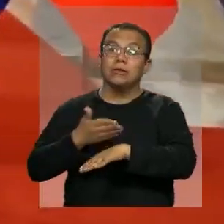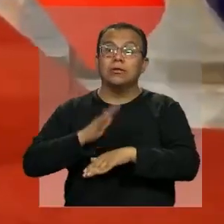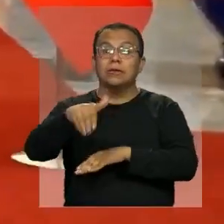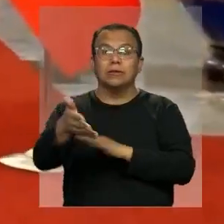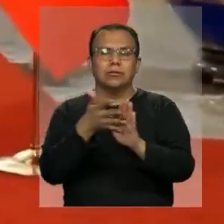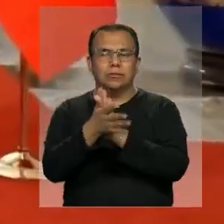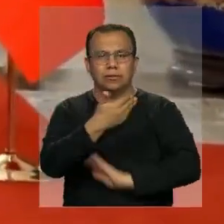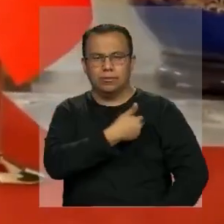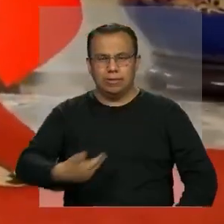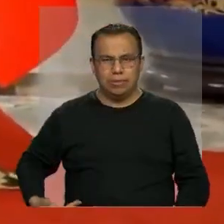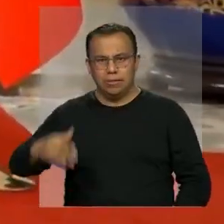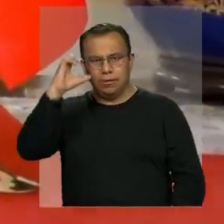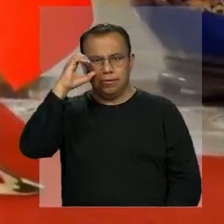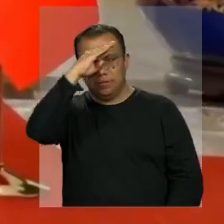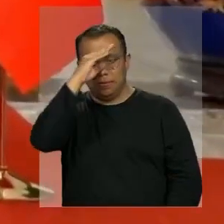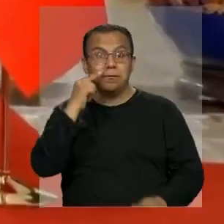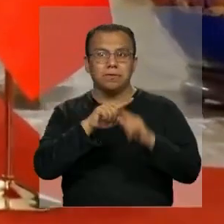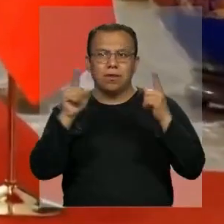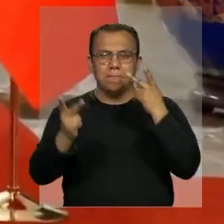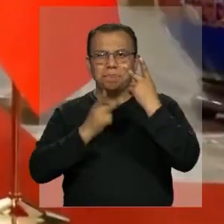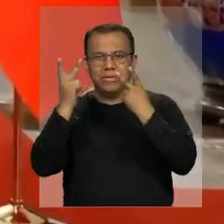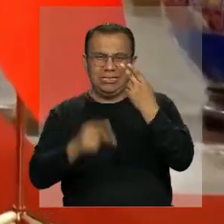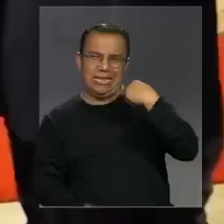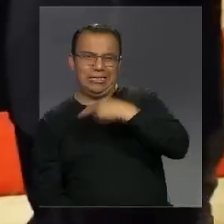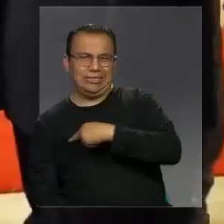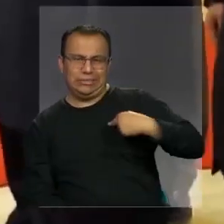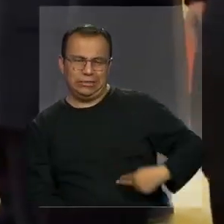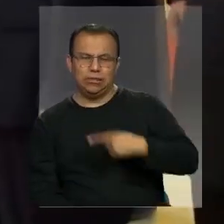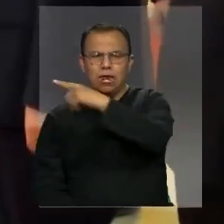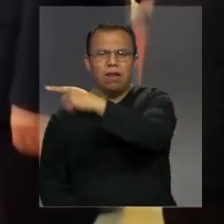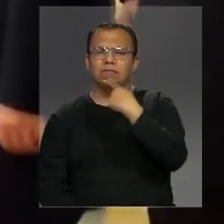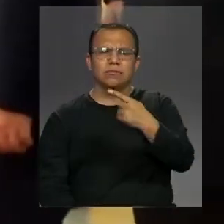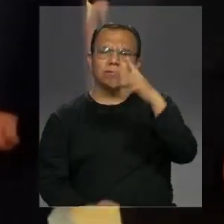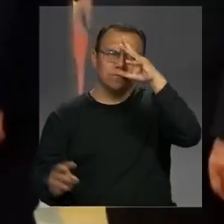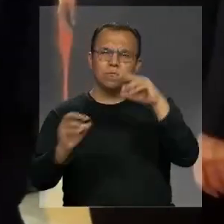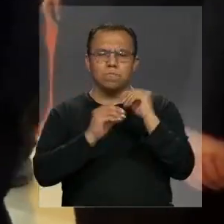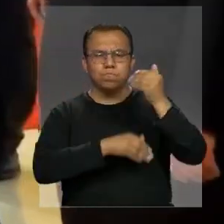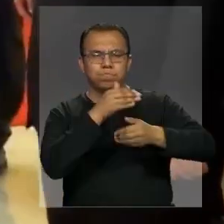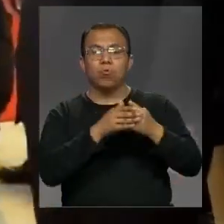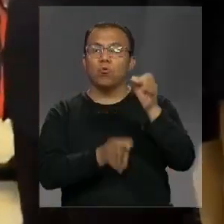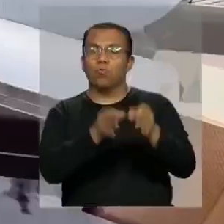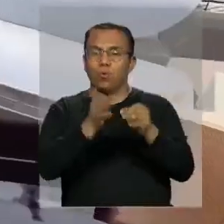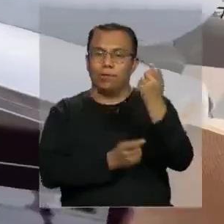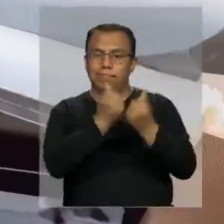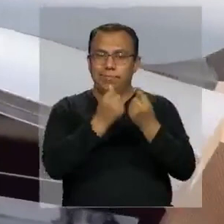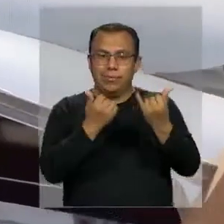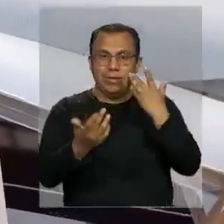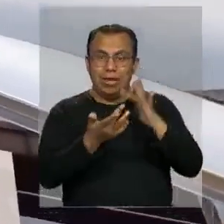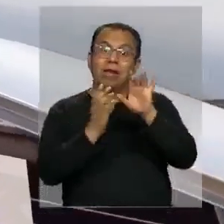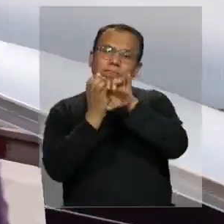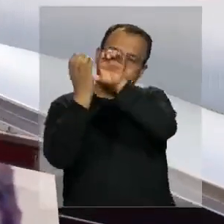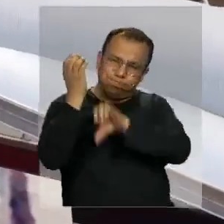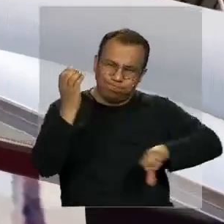declaraciones del presidente Gustavo Petro, quien en medio de su visita a China afirmó haber establecido la viabilidad jurídica y económica de subterranizar